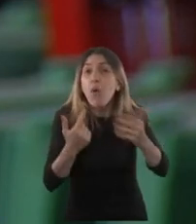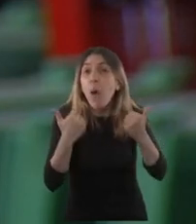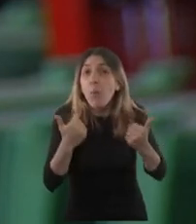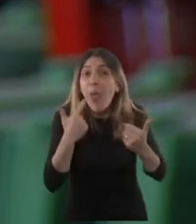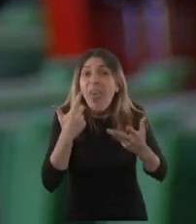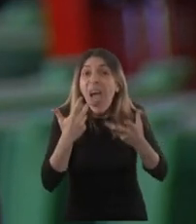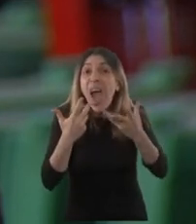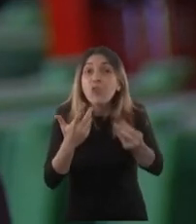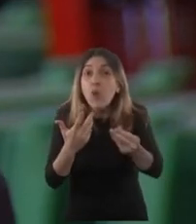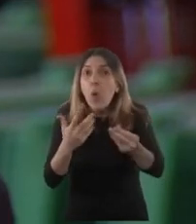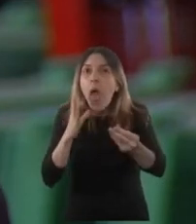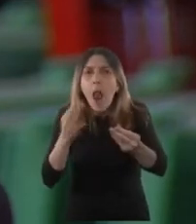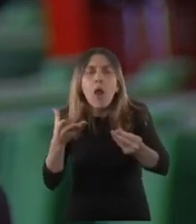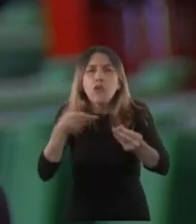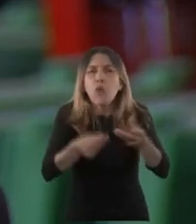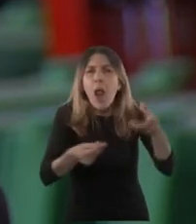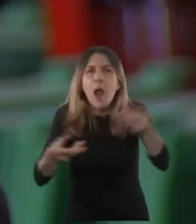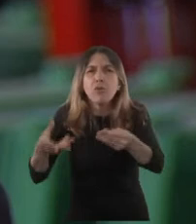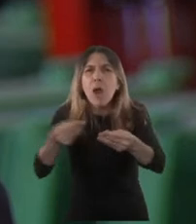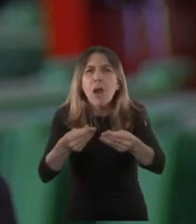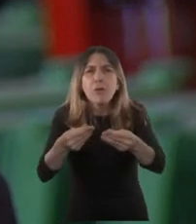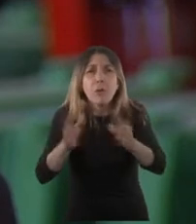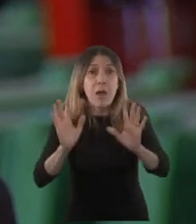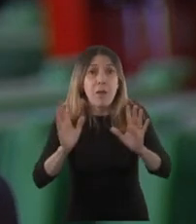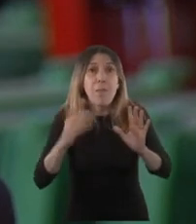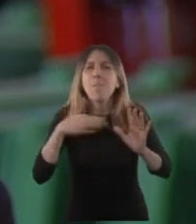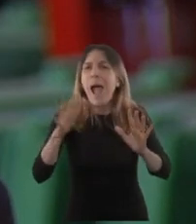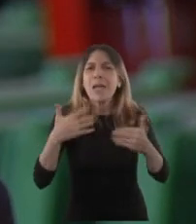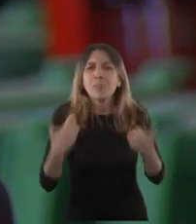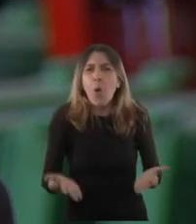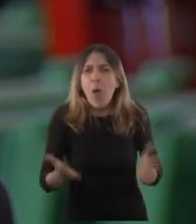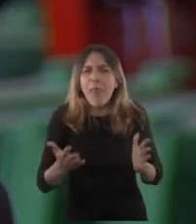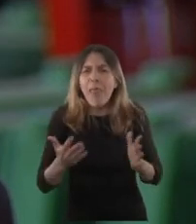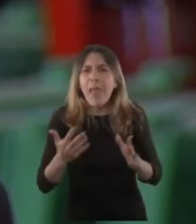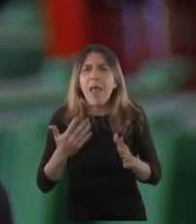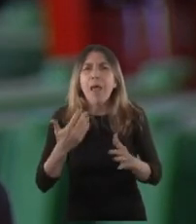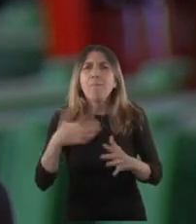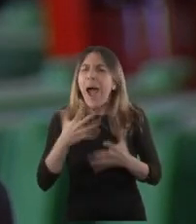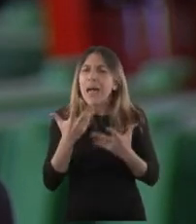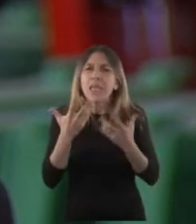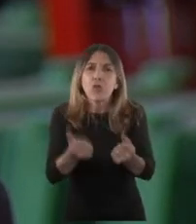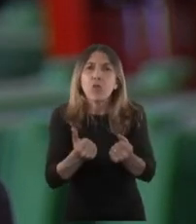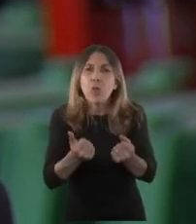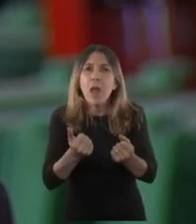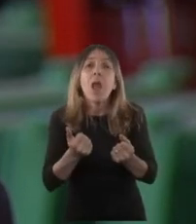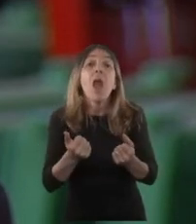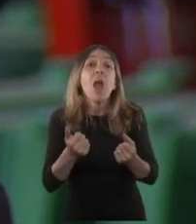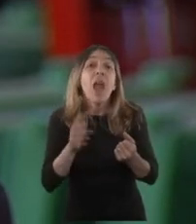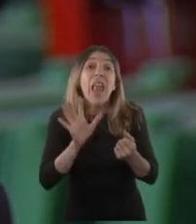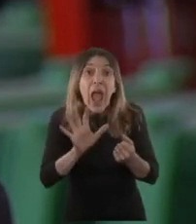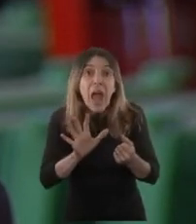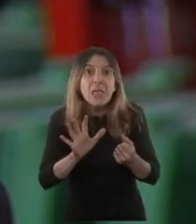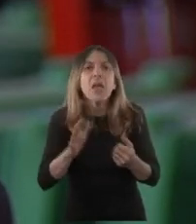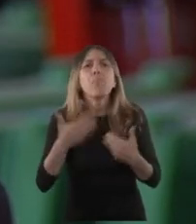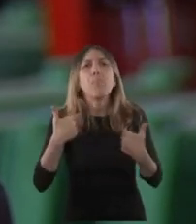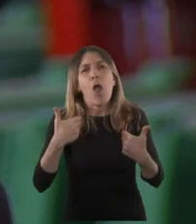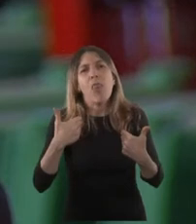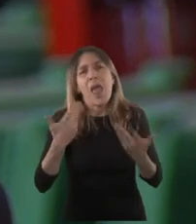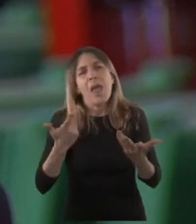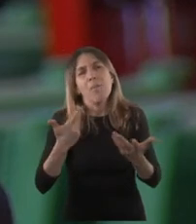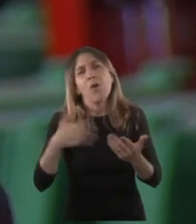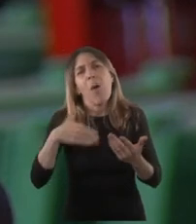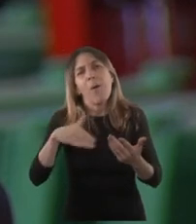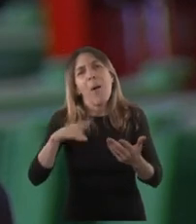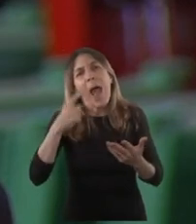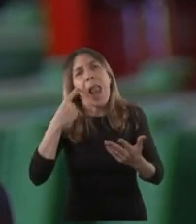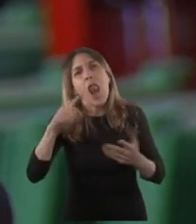en las circunstancias, quien más puede, más aporte. Y lógicamente tendremos, o nos acercaremos